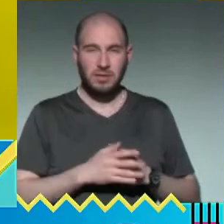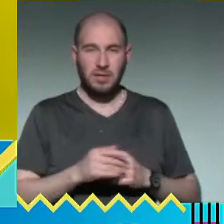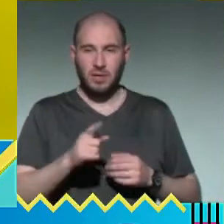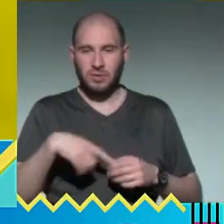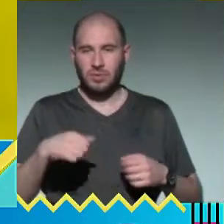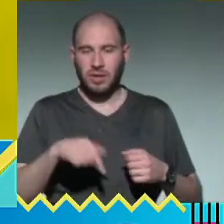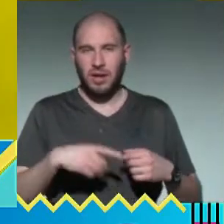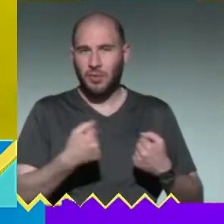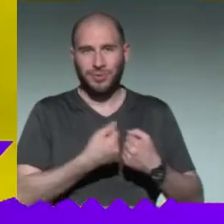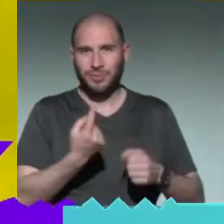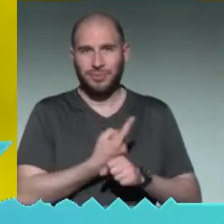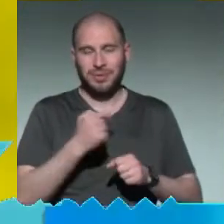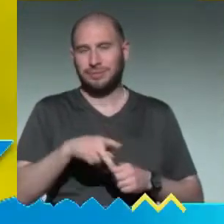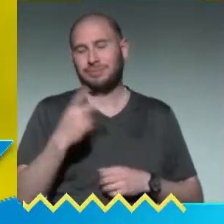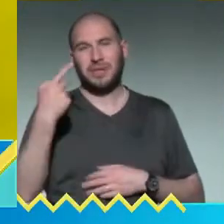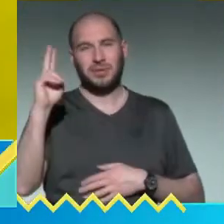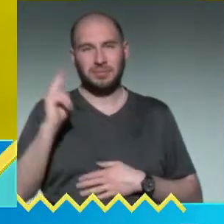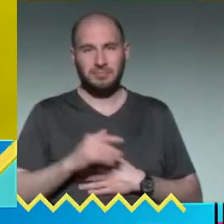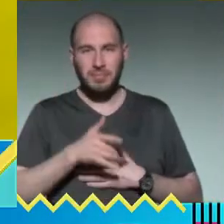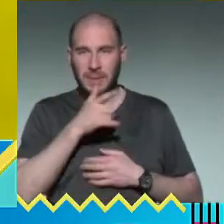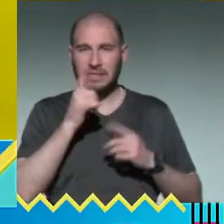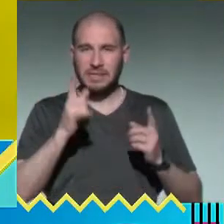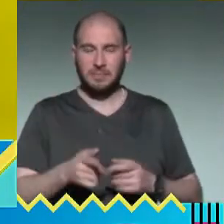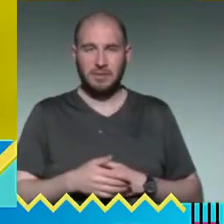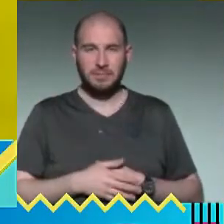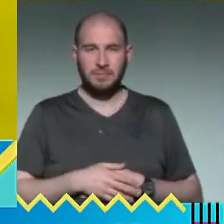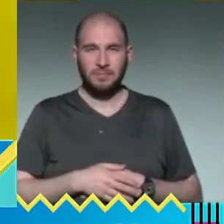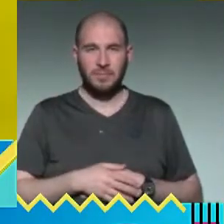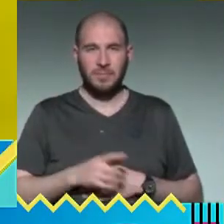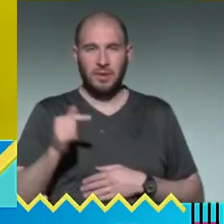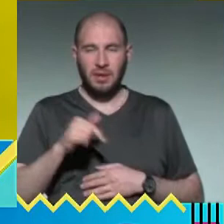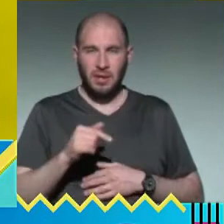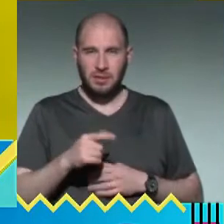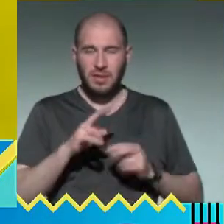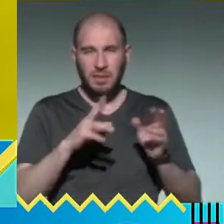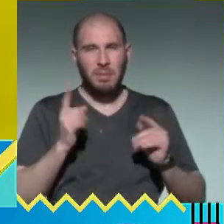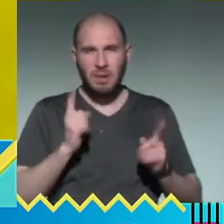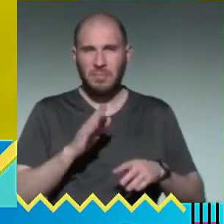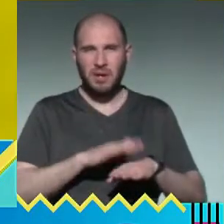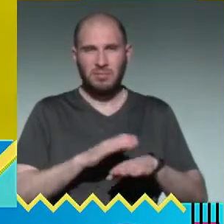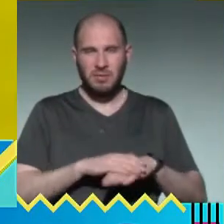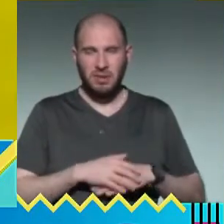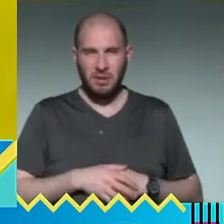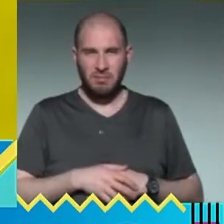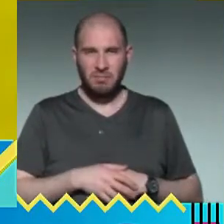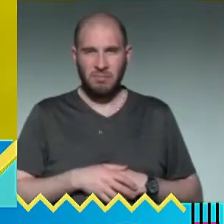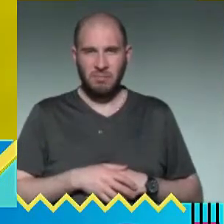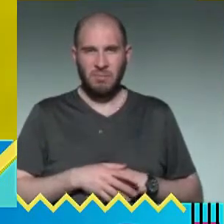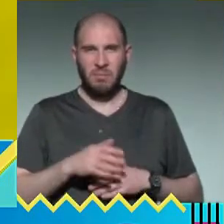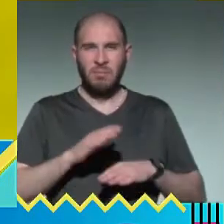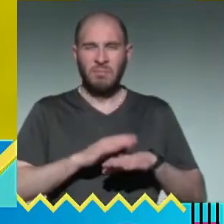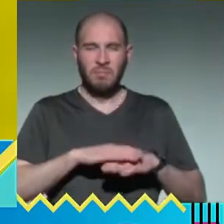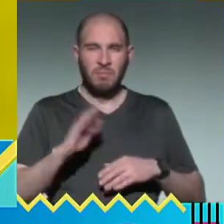nosotros mismos nos podemos poner de acuerdo, digamos. Me parece que también esto, digamos, pues eso vuelve un poco al tema de la responsabilidad de